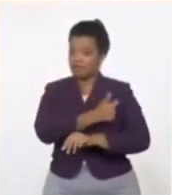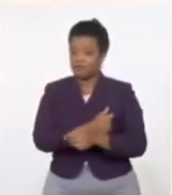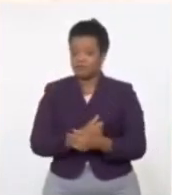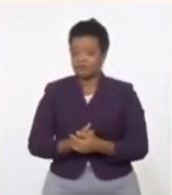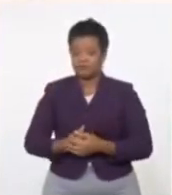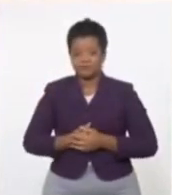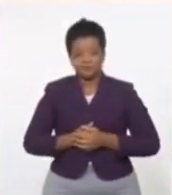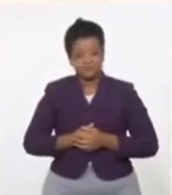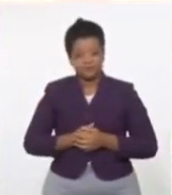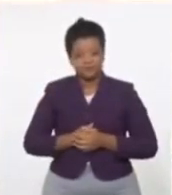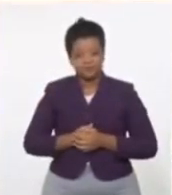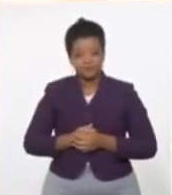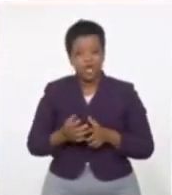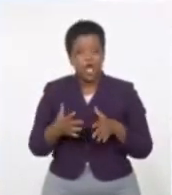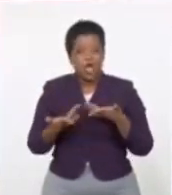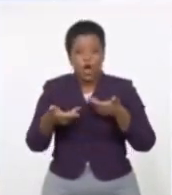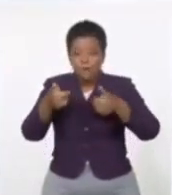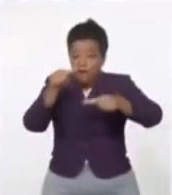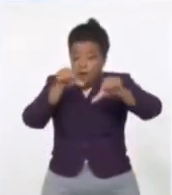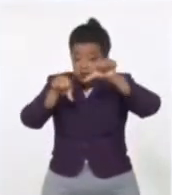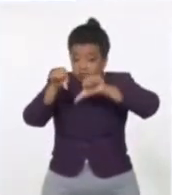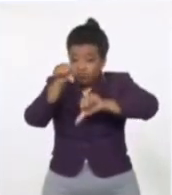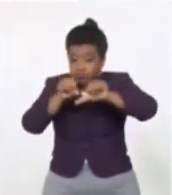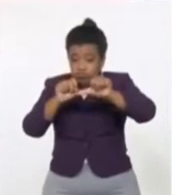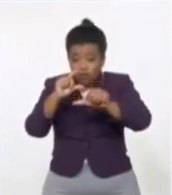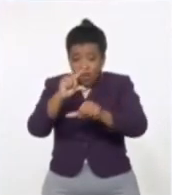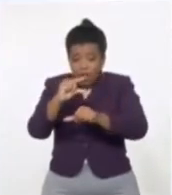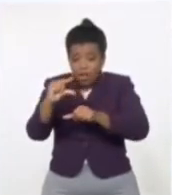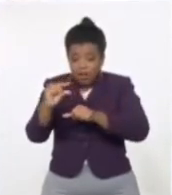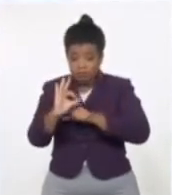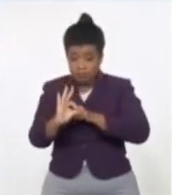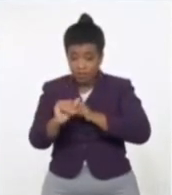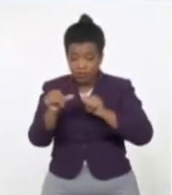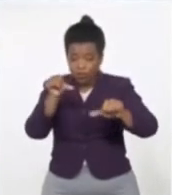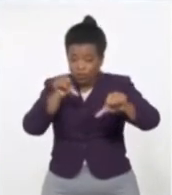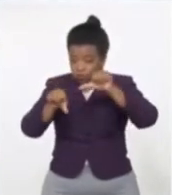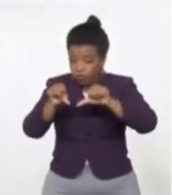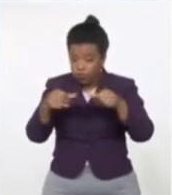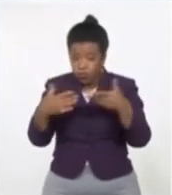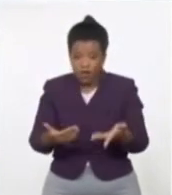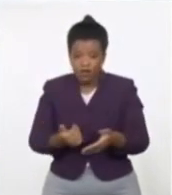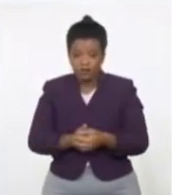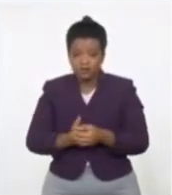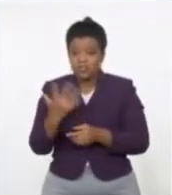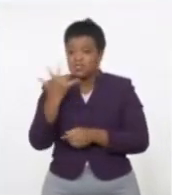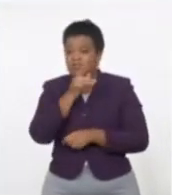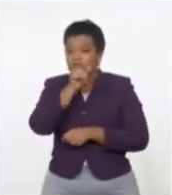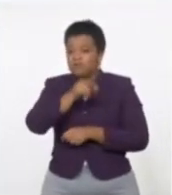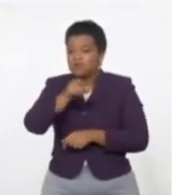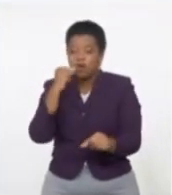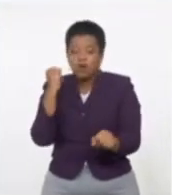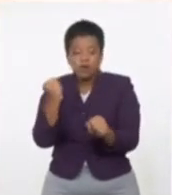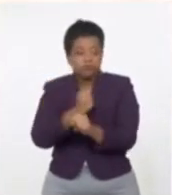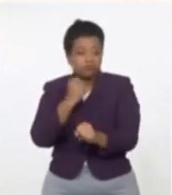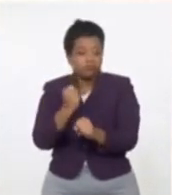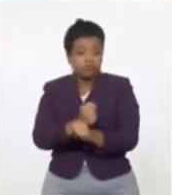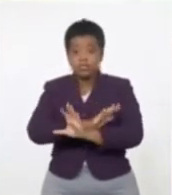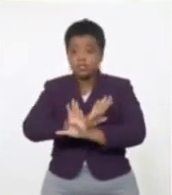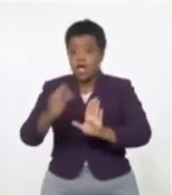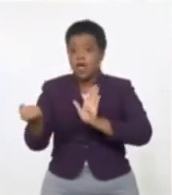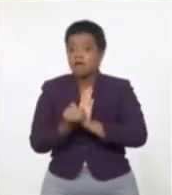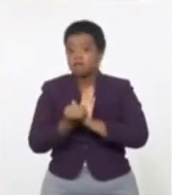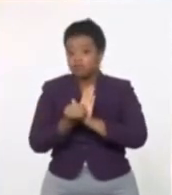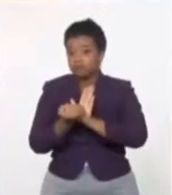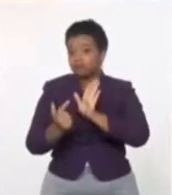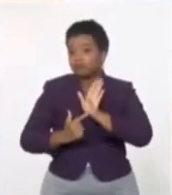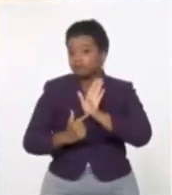¿Cómo se diseñó el ingrediente farmacéutico activo de Abdala? ¿Quiénes intervinieron en este hallazgo que ya tiene su patente